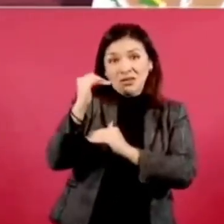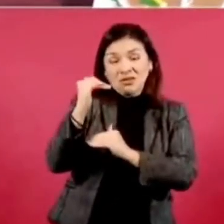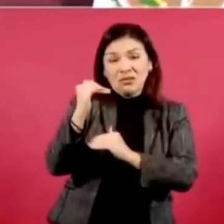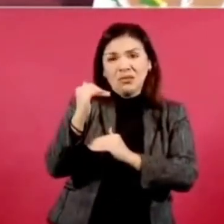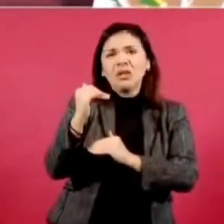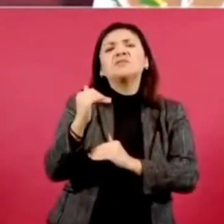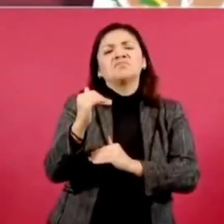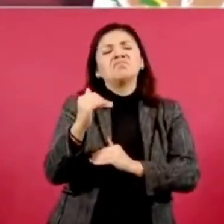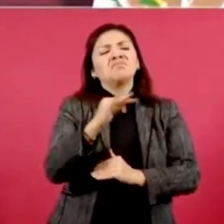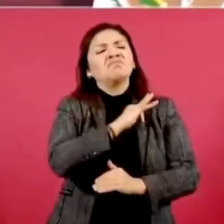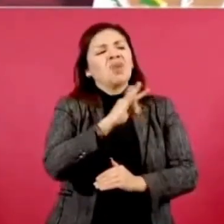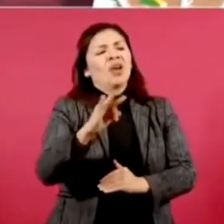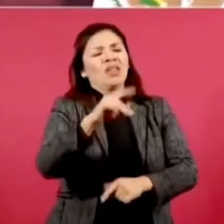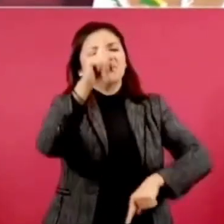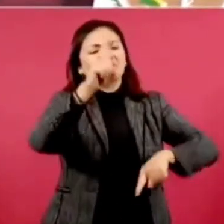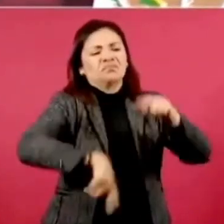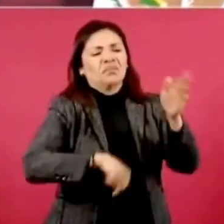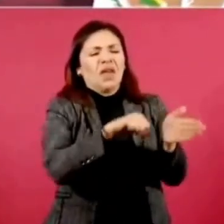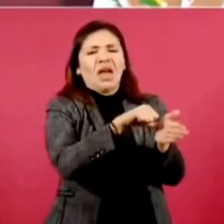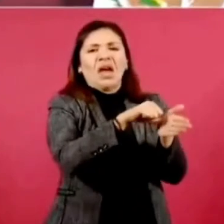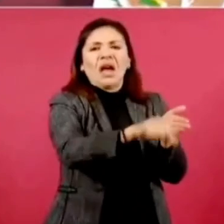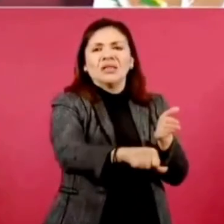cancelan